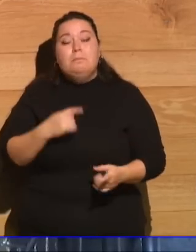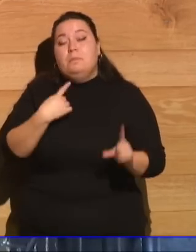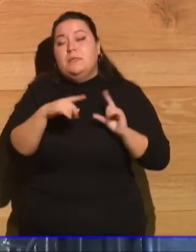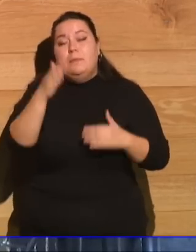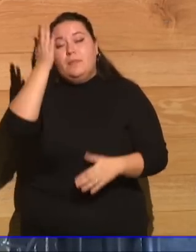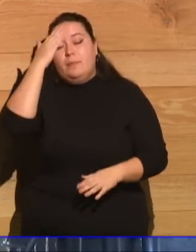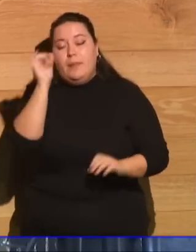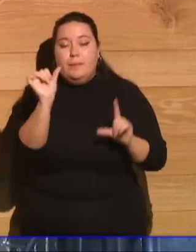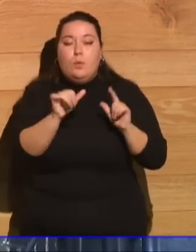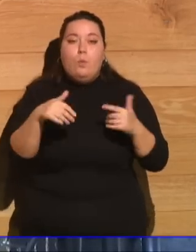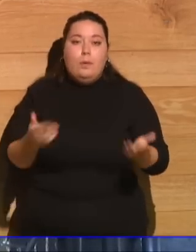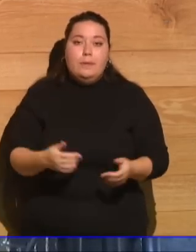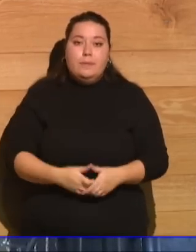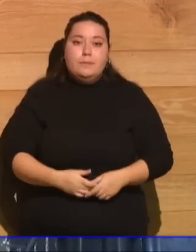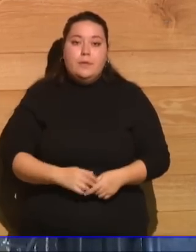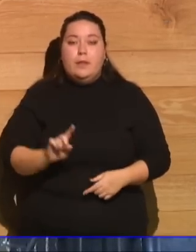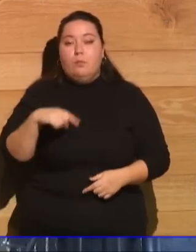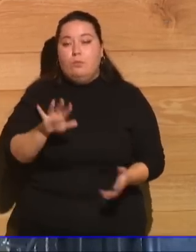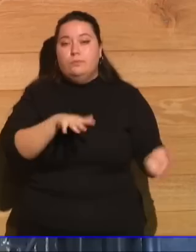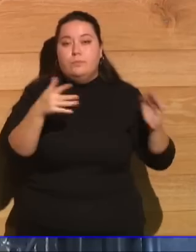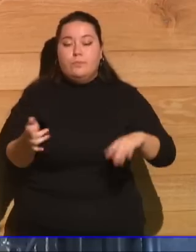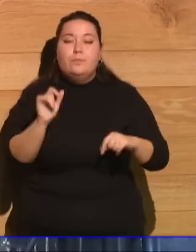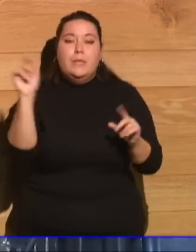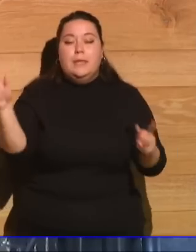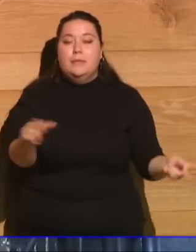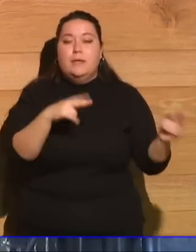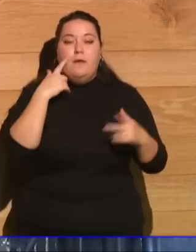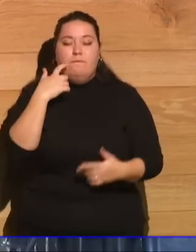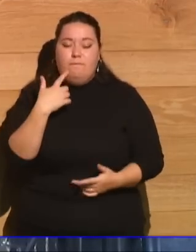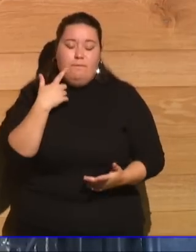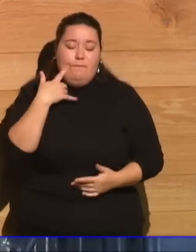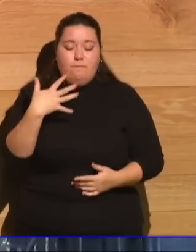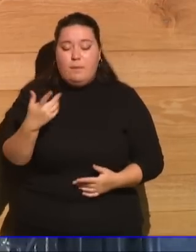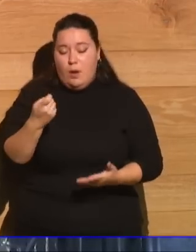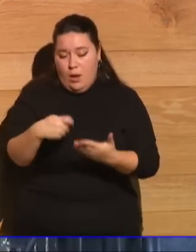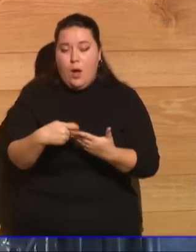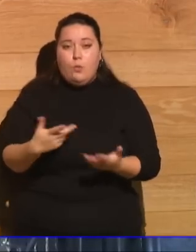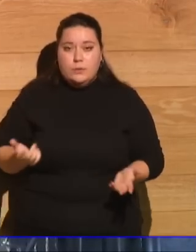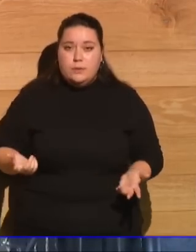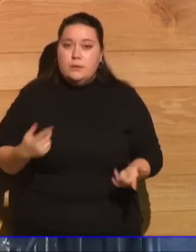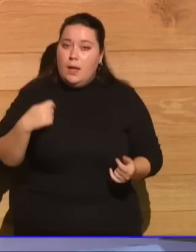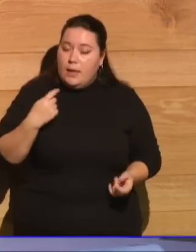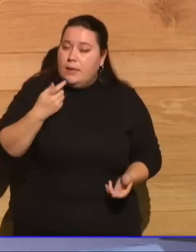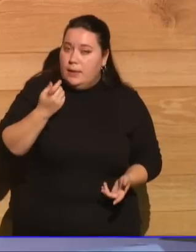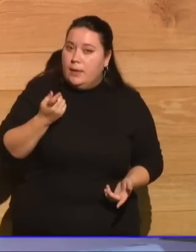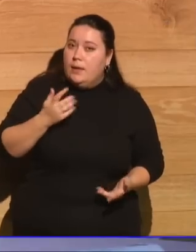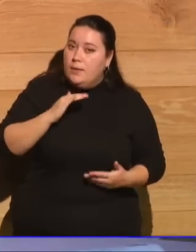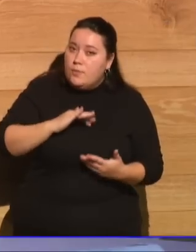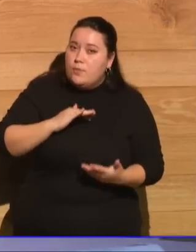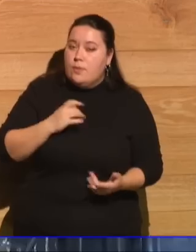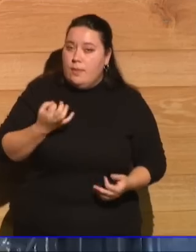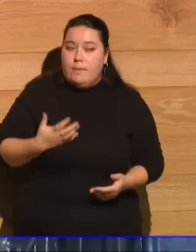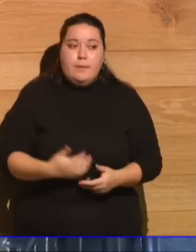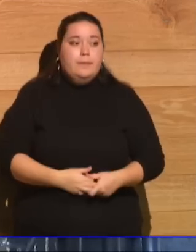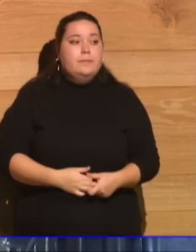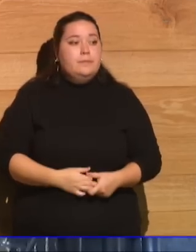principal de la película es el que luego se trasladó a la serie, lo de la fama cuesta y aquí es donde vais a empezar a pagar. No, que no, os ha- no se traslada, solo está en las series. Claro, por eso.